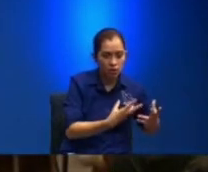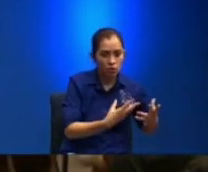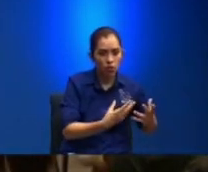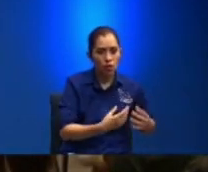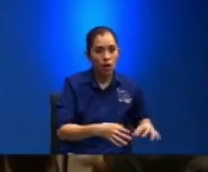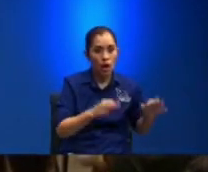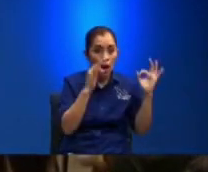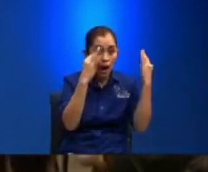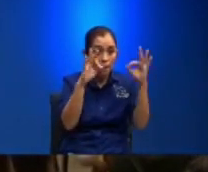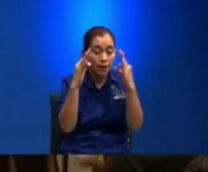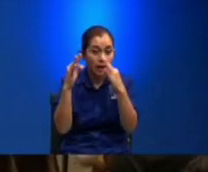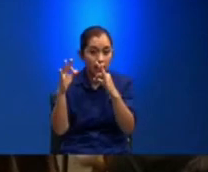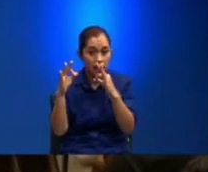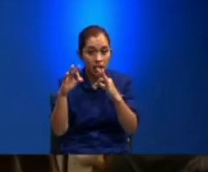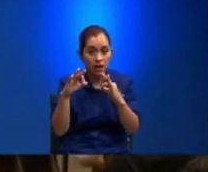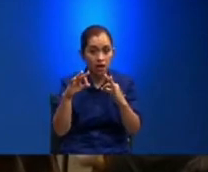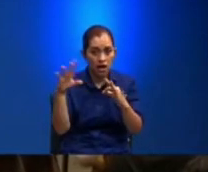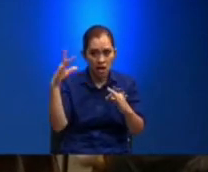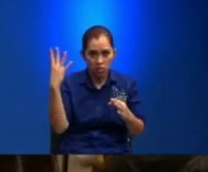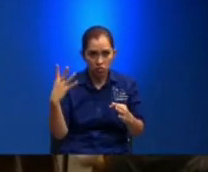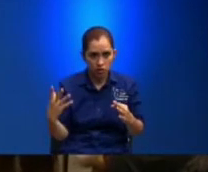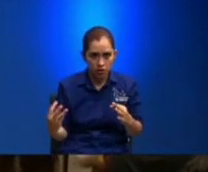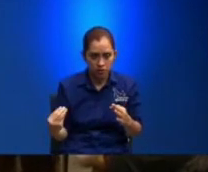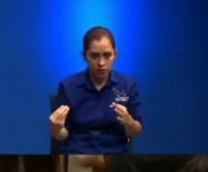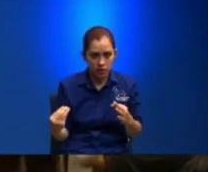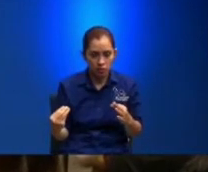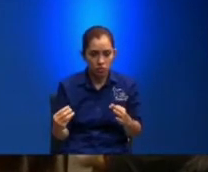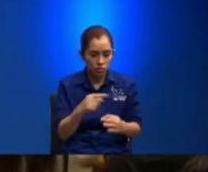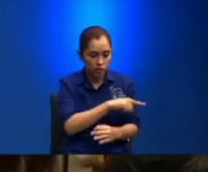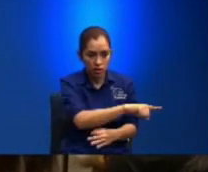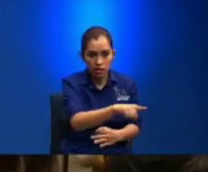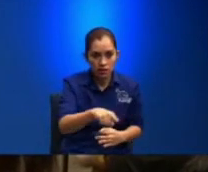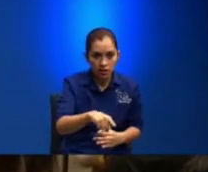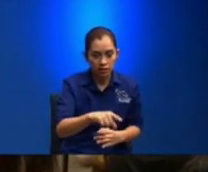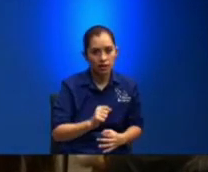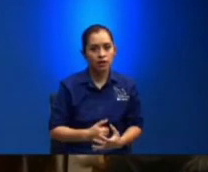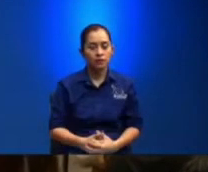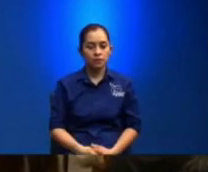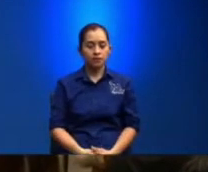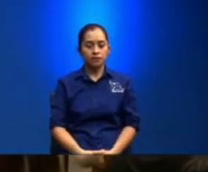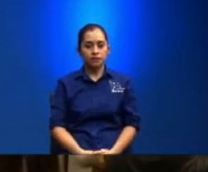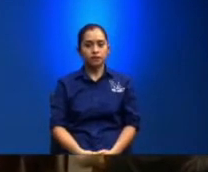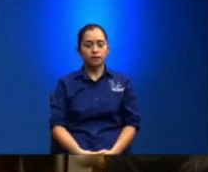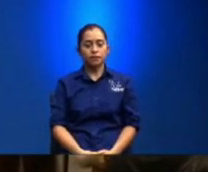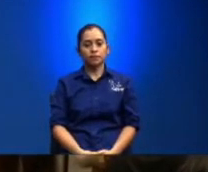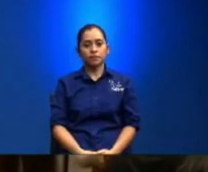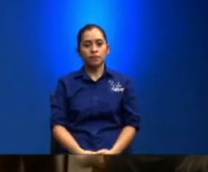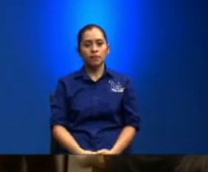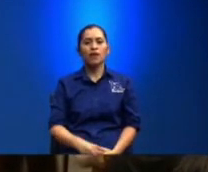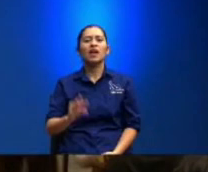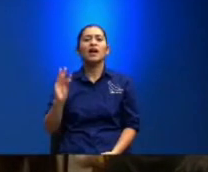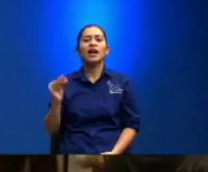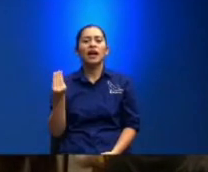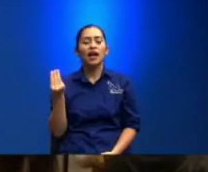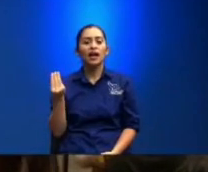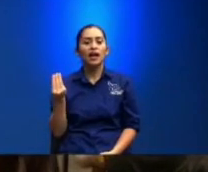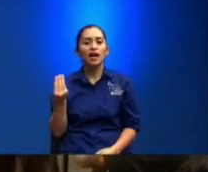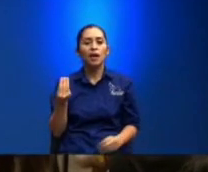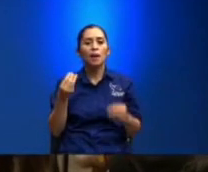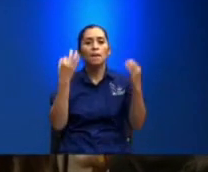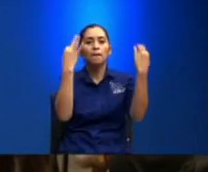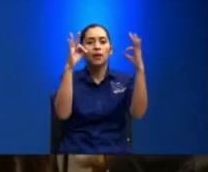ahora aquí viene una pregunta un montón pero es sólo una voy a hacer y que les va a abrigar